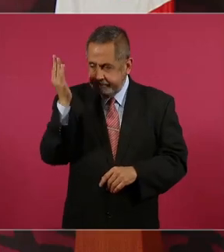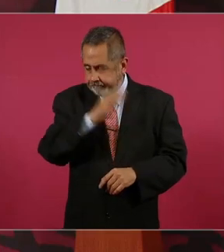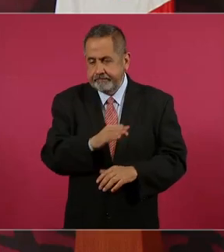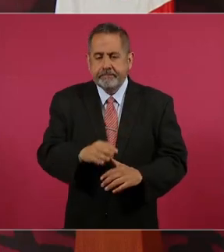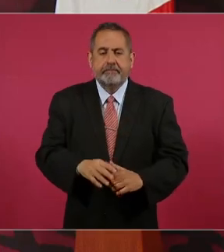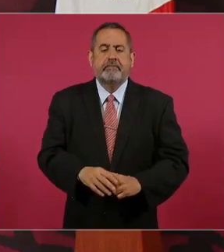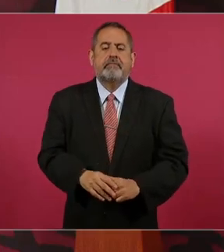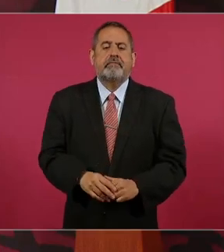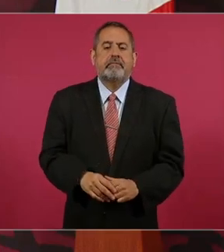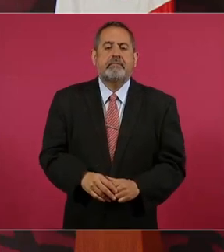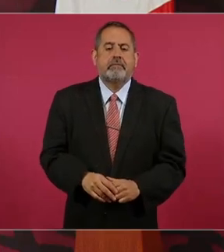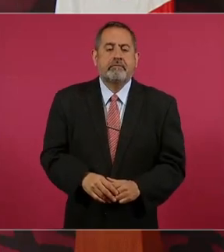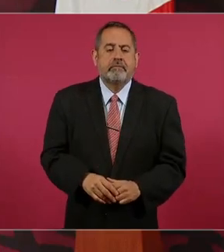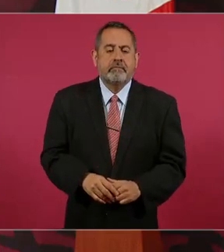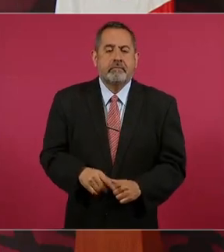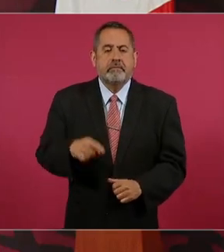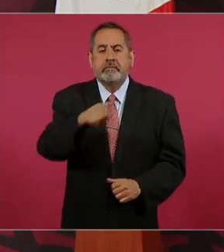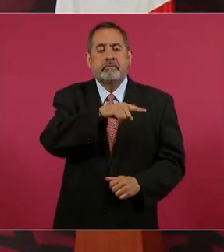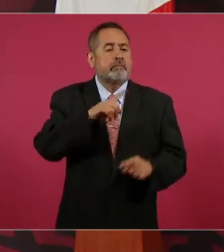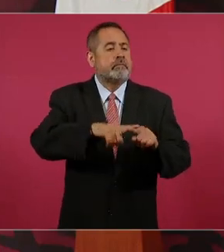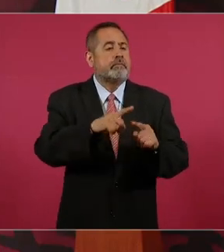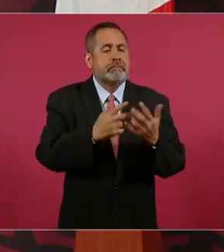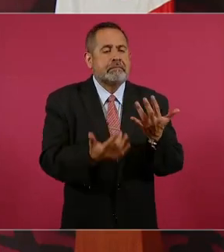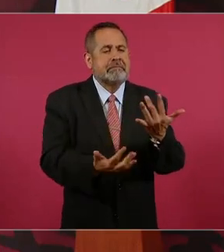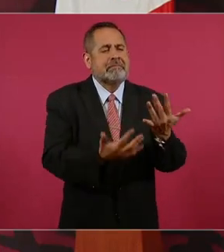a quienes más contaminan